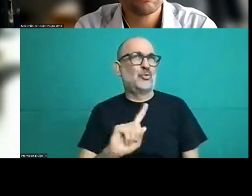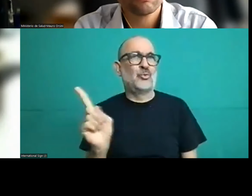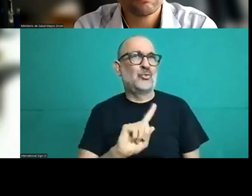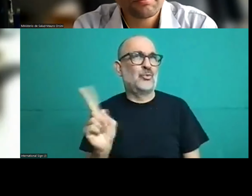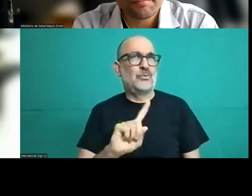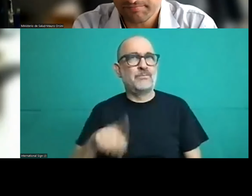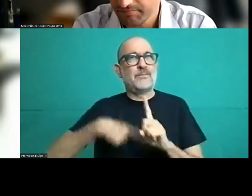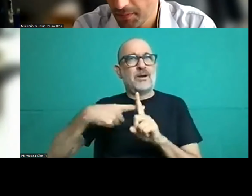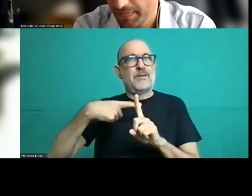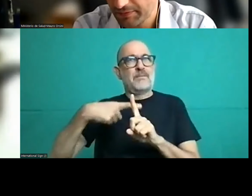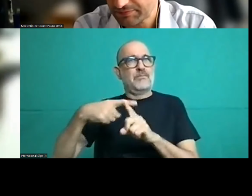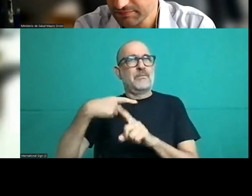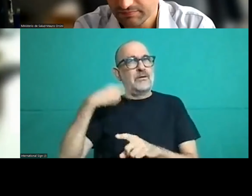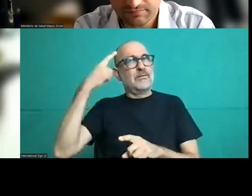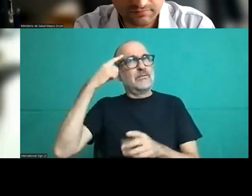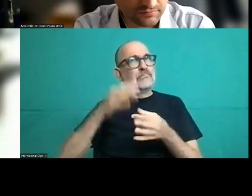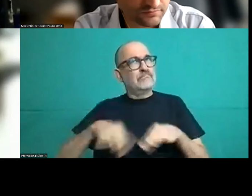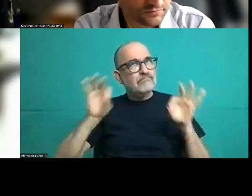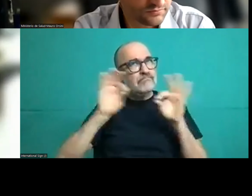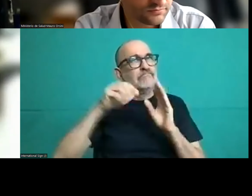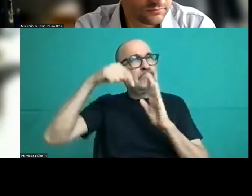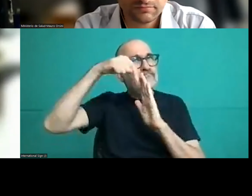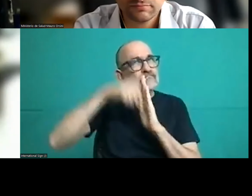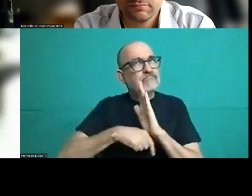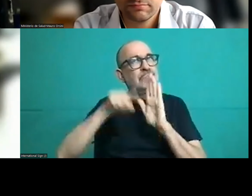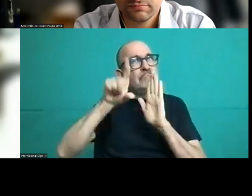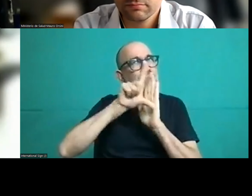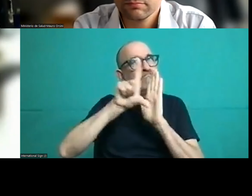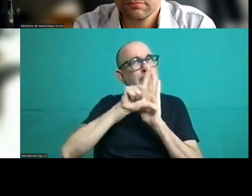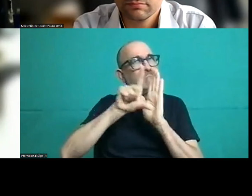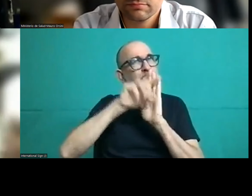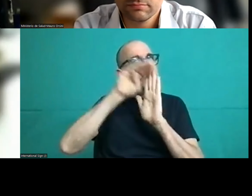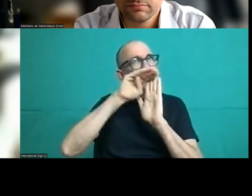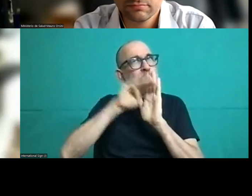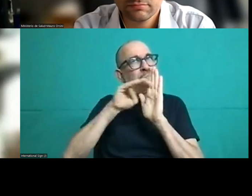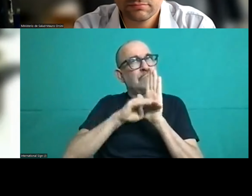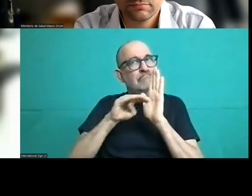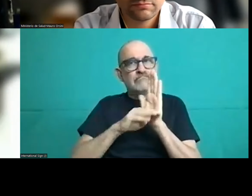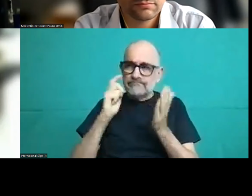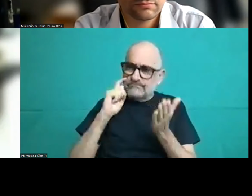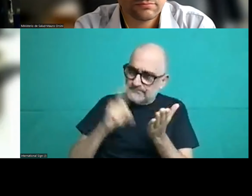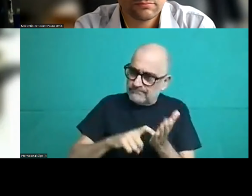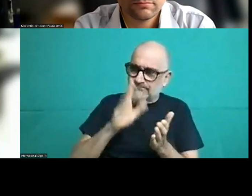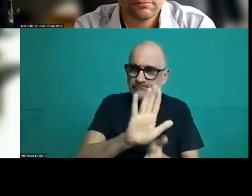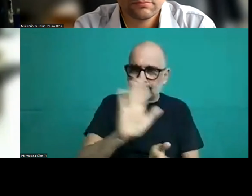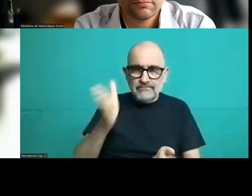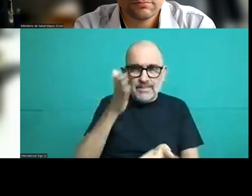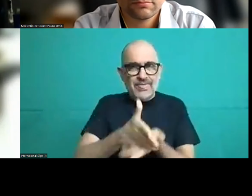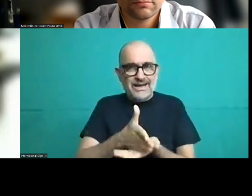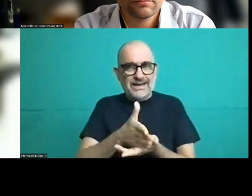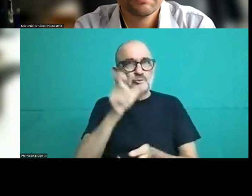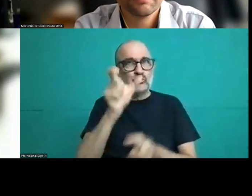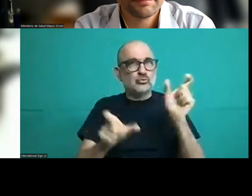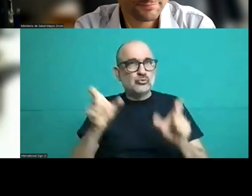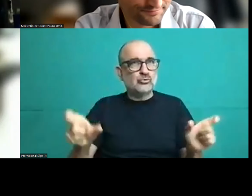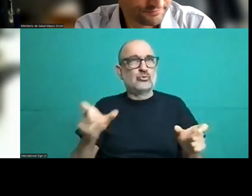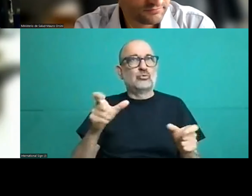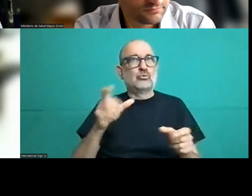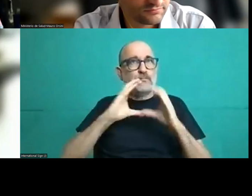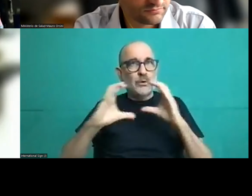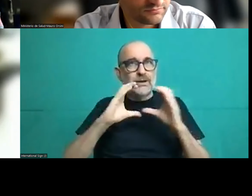a la comunicación de los eventos adversos pues cuando ocurren, y a reflexionar también, y creo que eso será un gran tema para otro momento, sobre